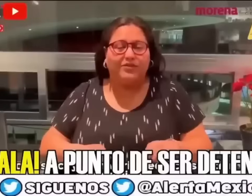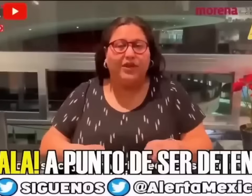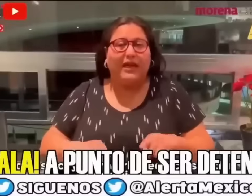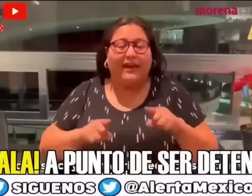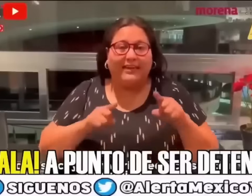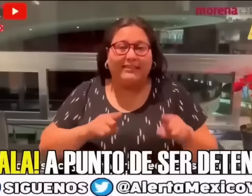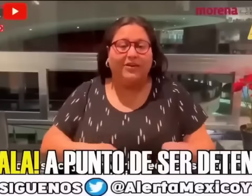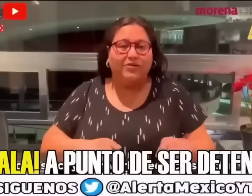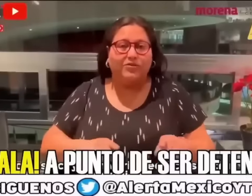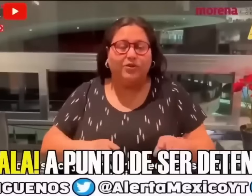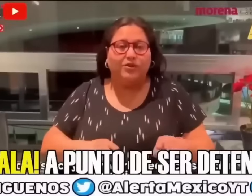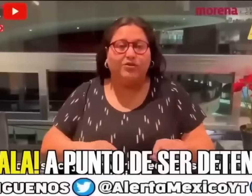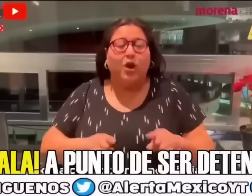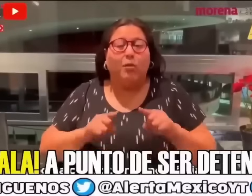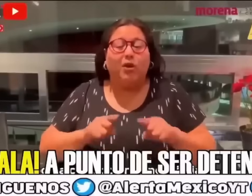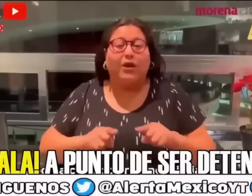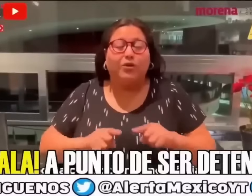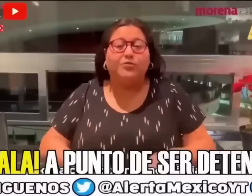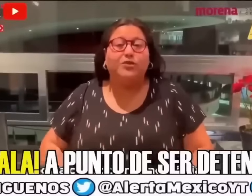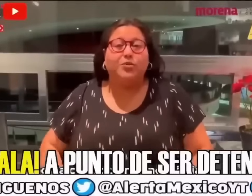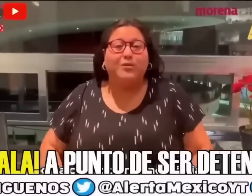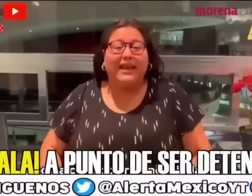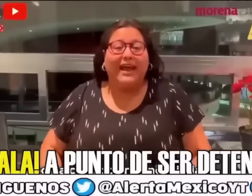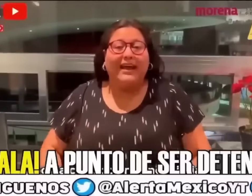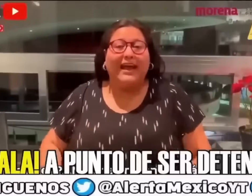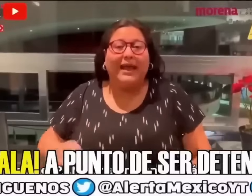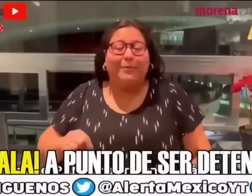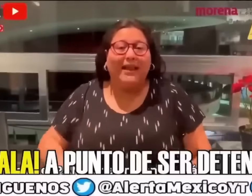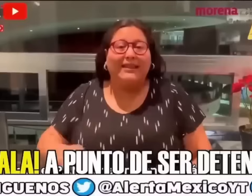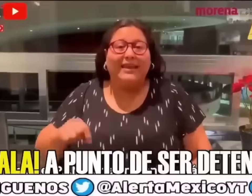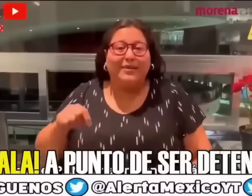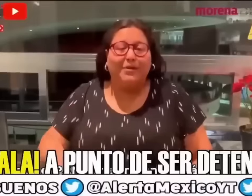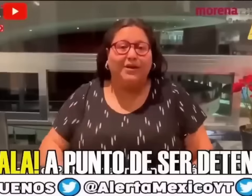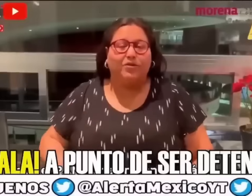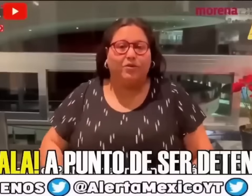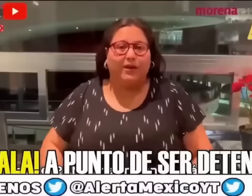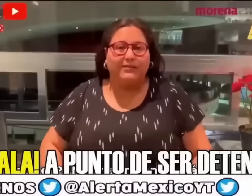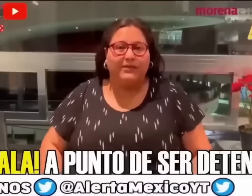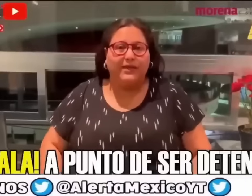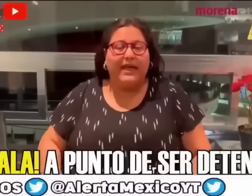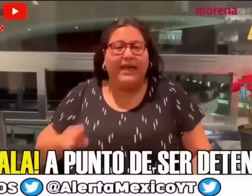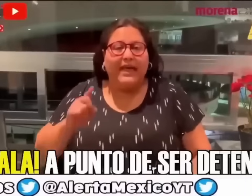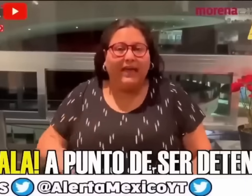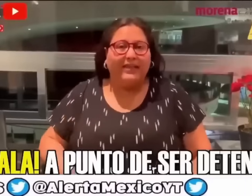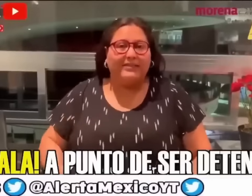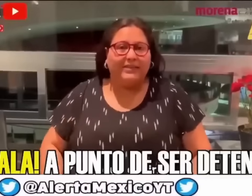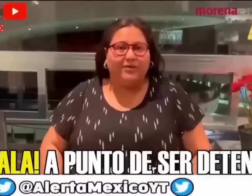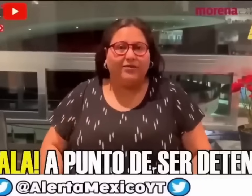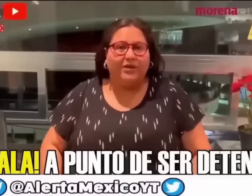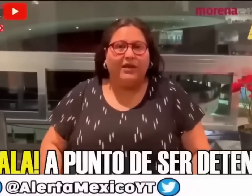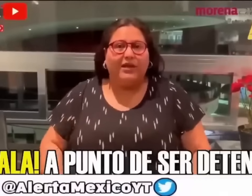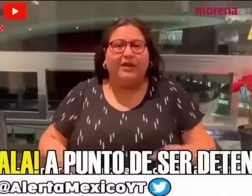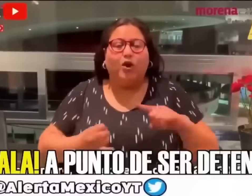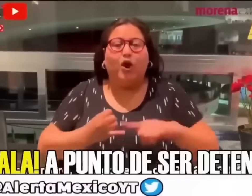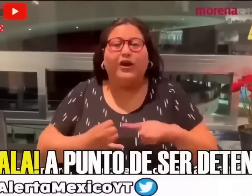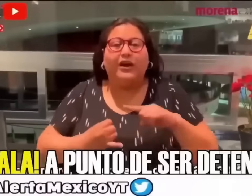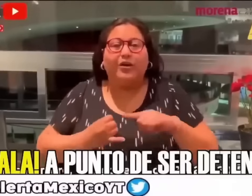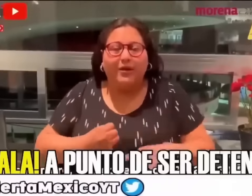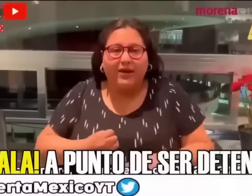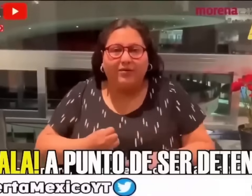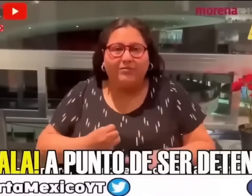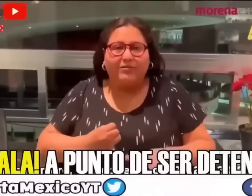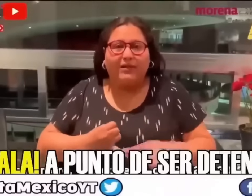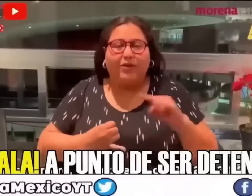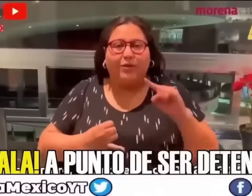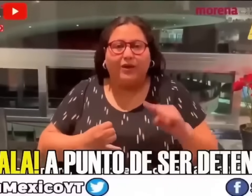varios edificios recién construidos por la corrupción inmobiliaria que el PAN tiene en Benito Juárez. Y hay que decirlo,